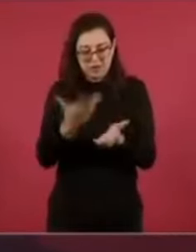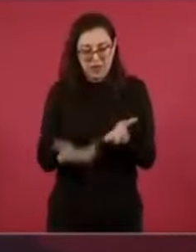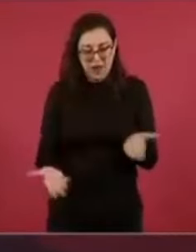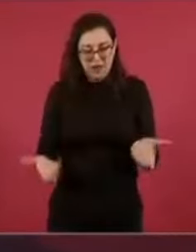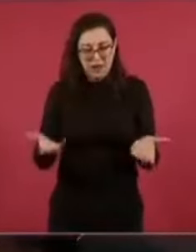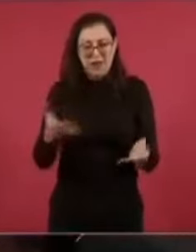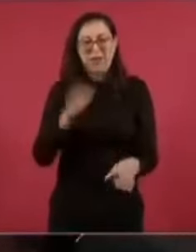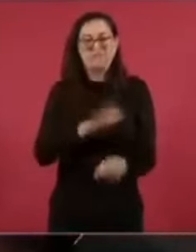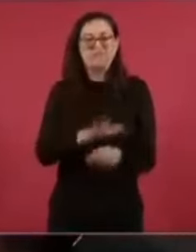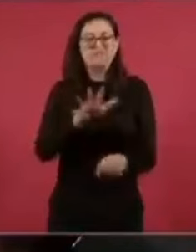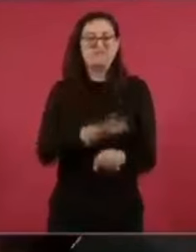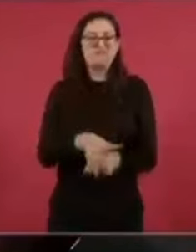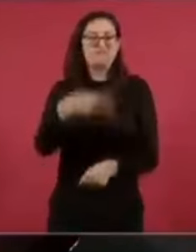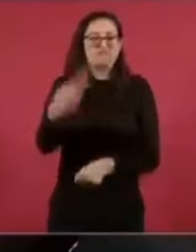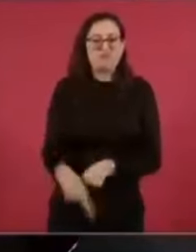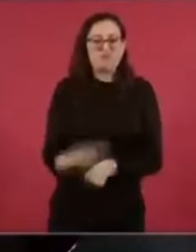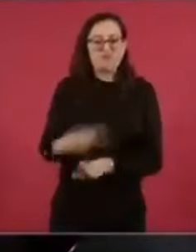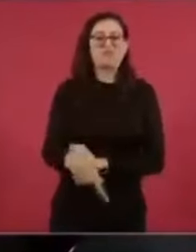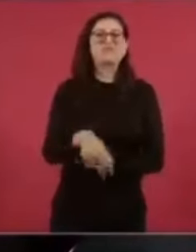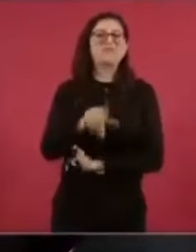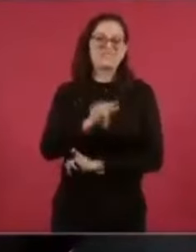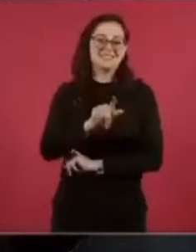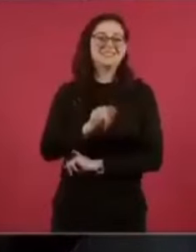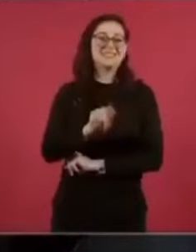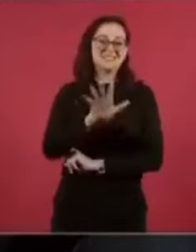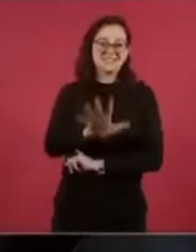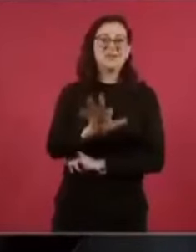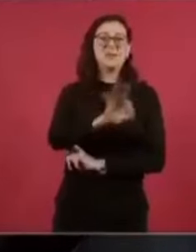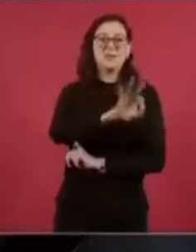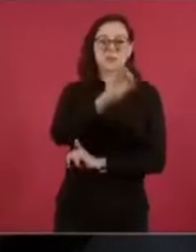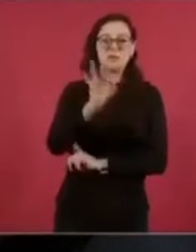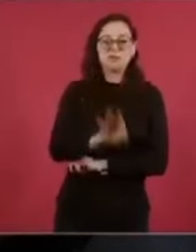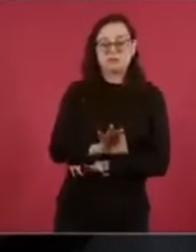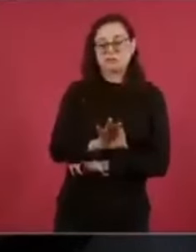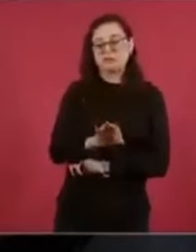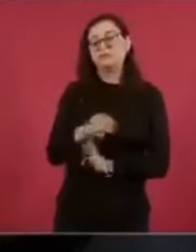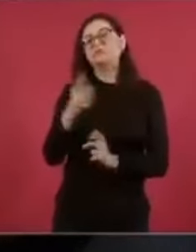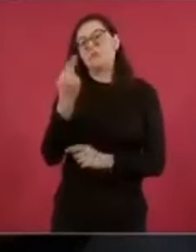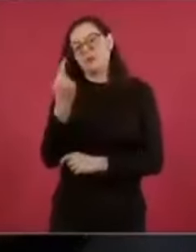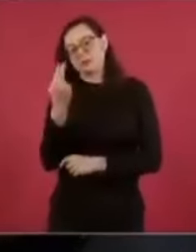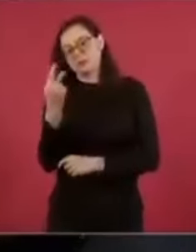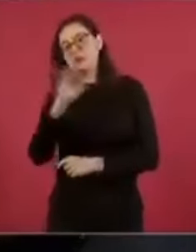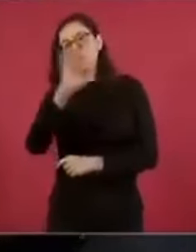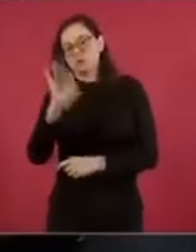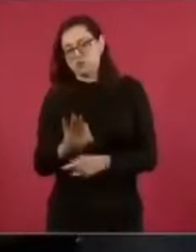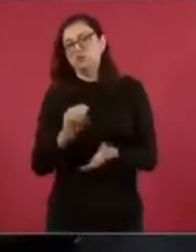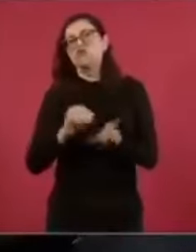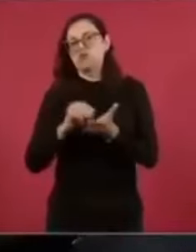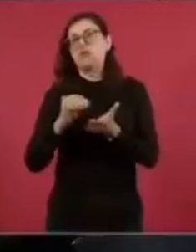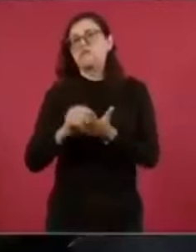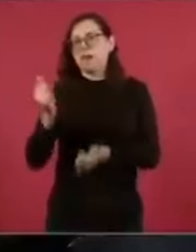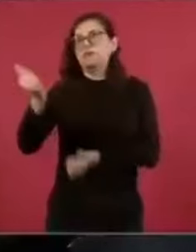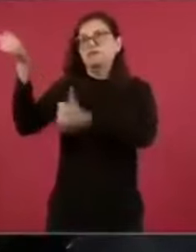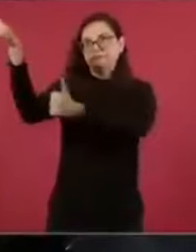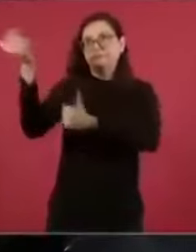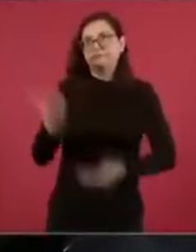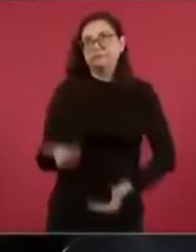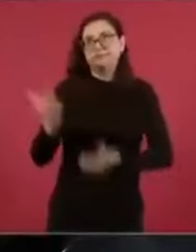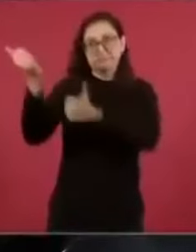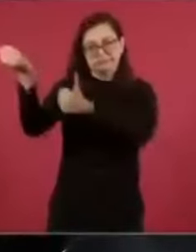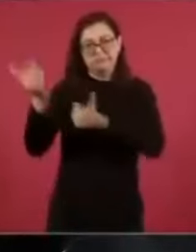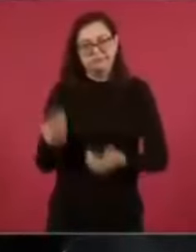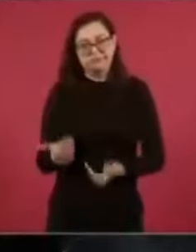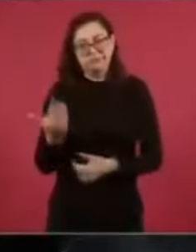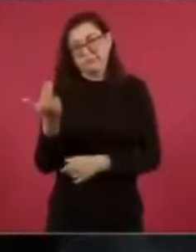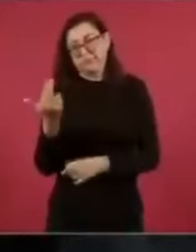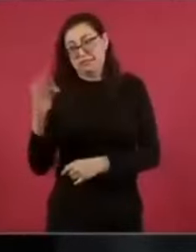energético recuperar nuestra soberanía en materia de energía es fundamental para el desarrollo y la autonomía de nuestro país